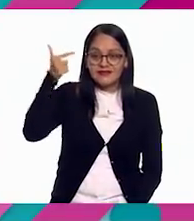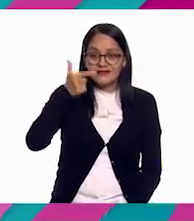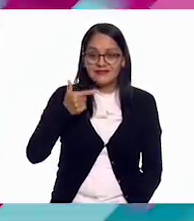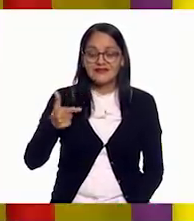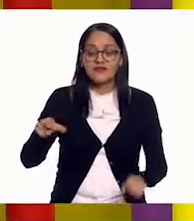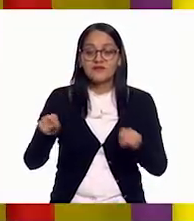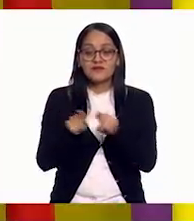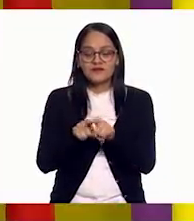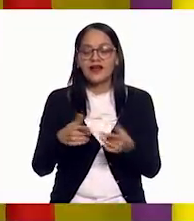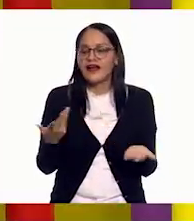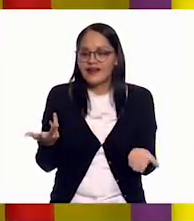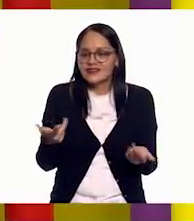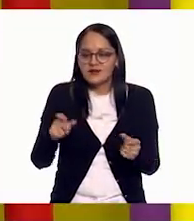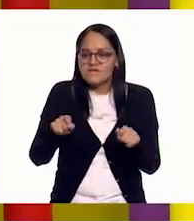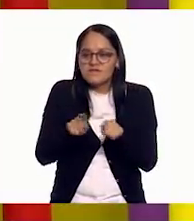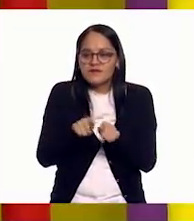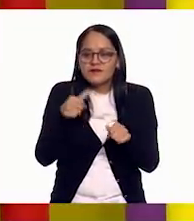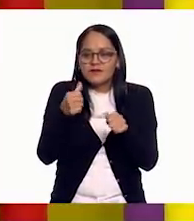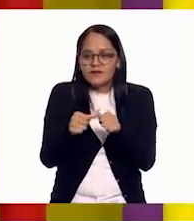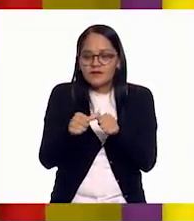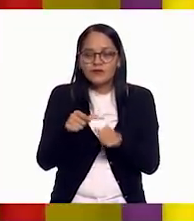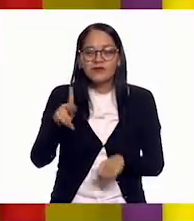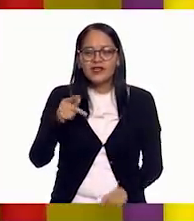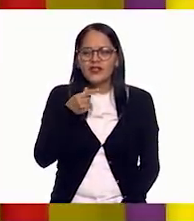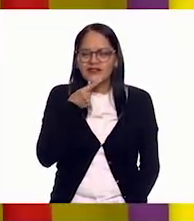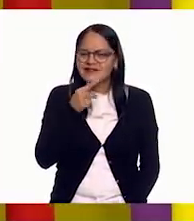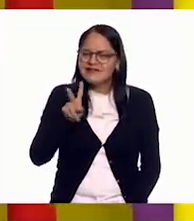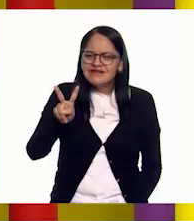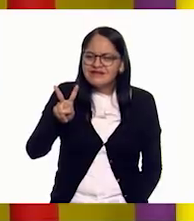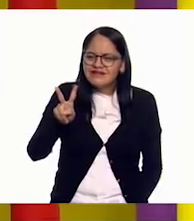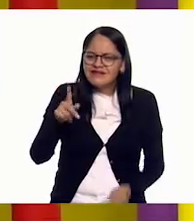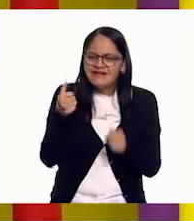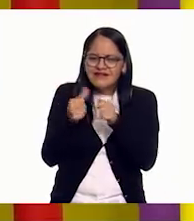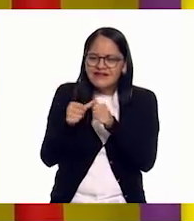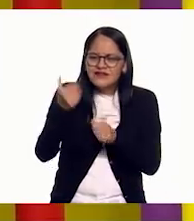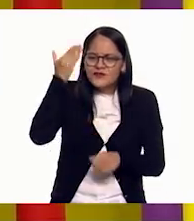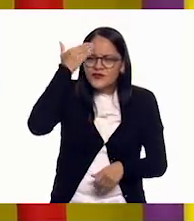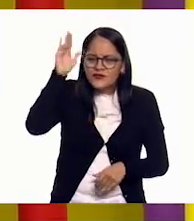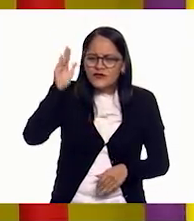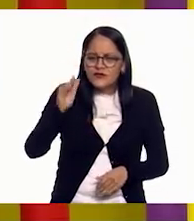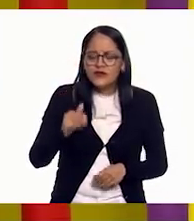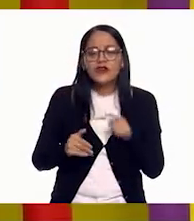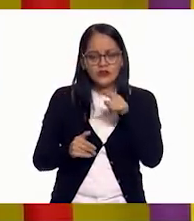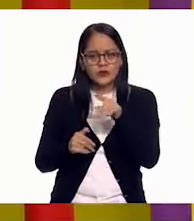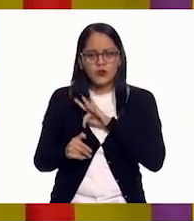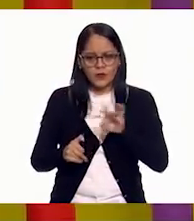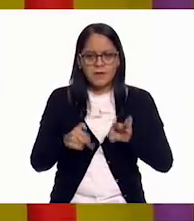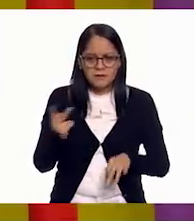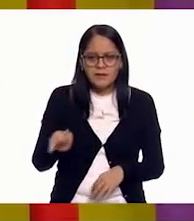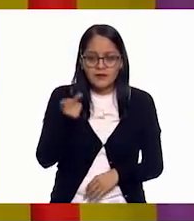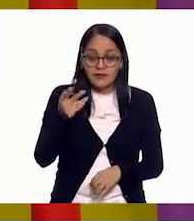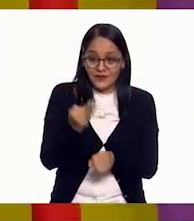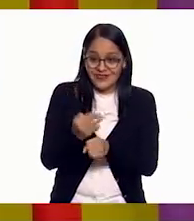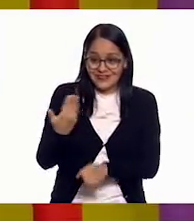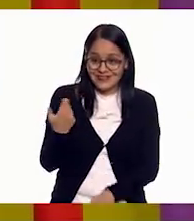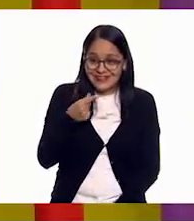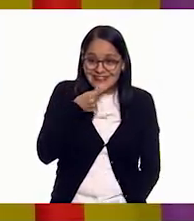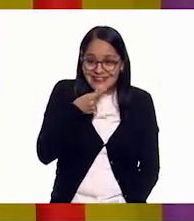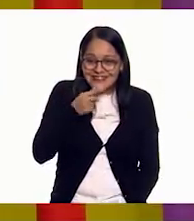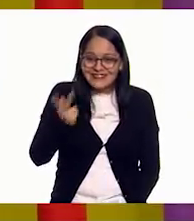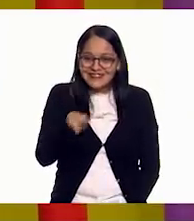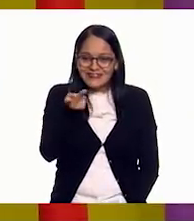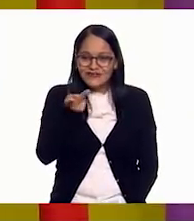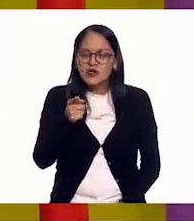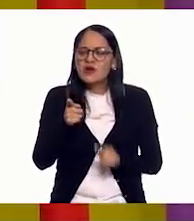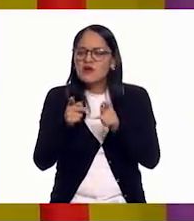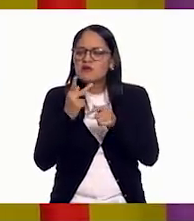misma letra, pero ellos dicen, ah, esa no la conozco, pero pregunten niños y niñas, así como ahorita lo hicieron, ¿esa